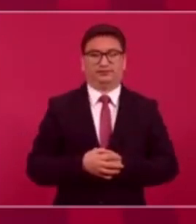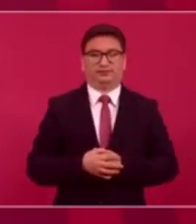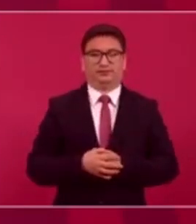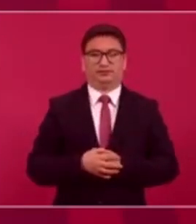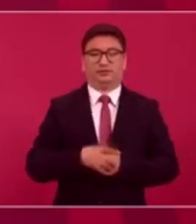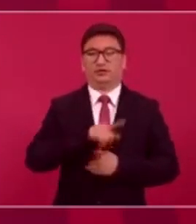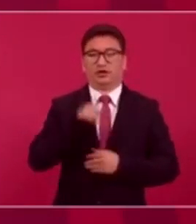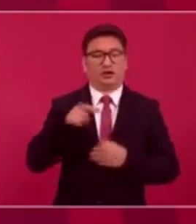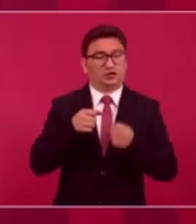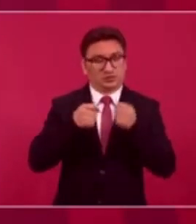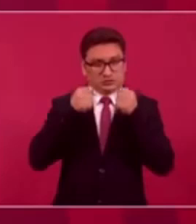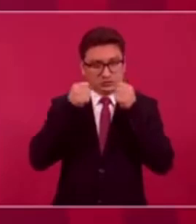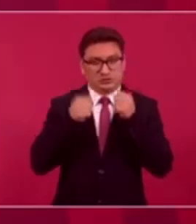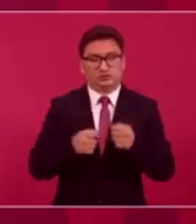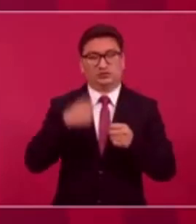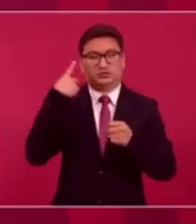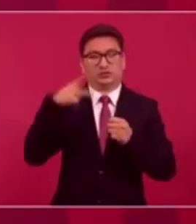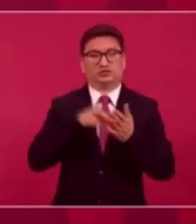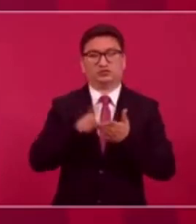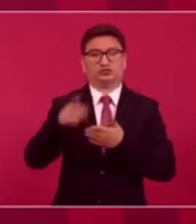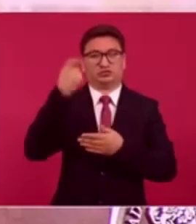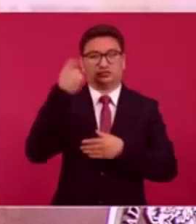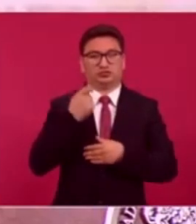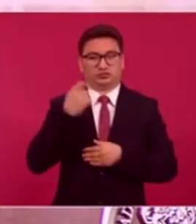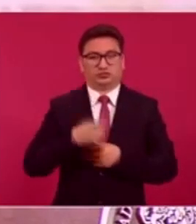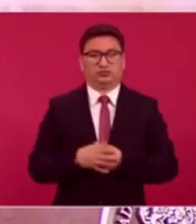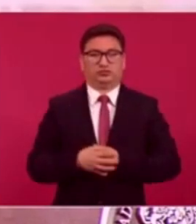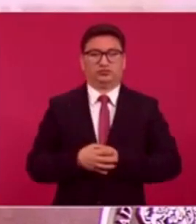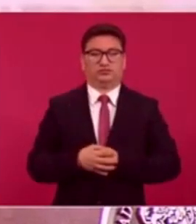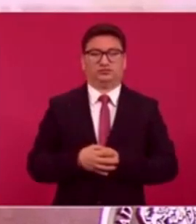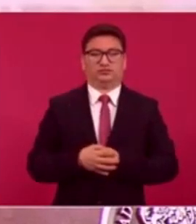tienen garantizado el derecho a la pensión.